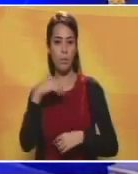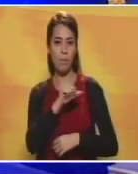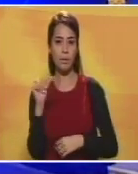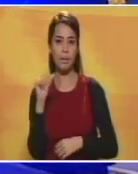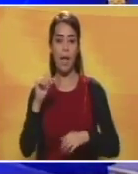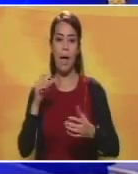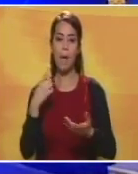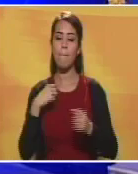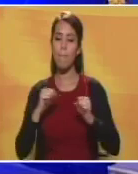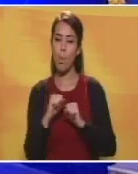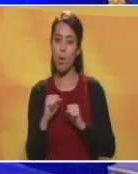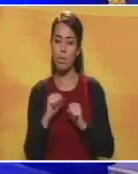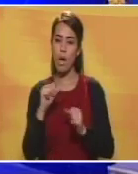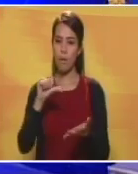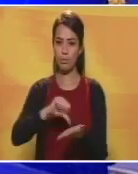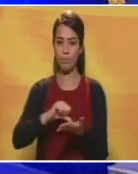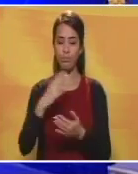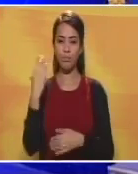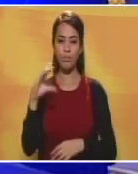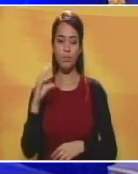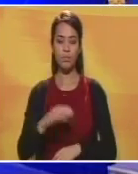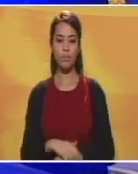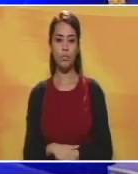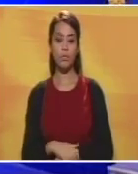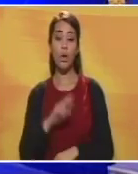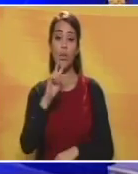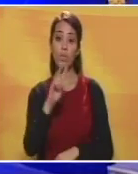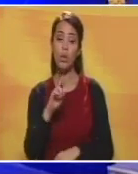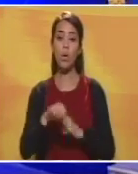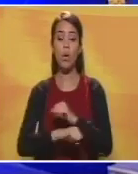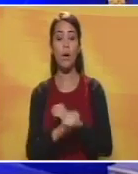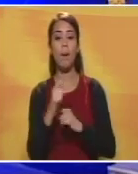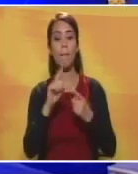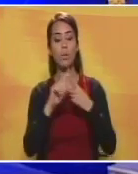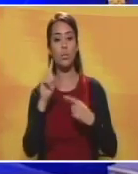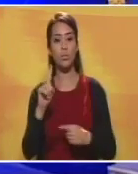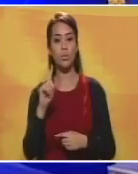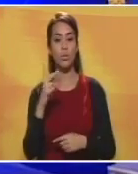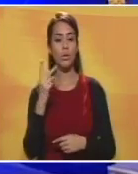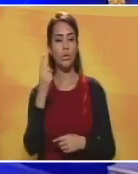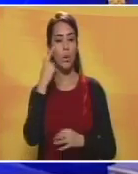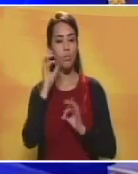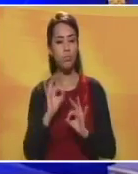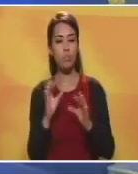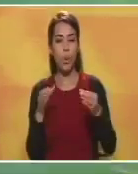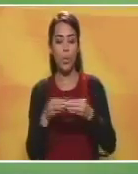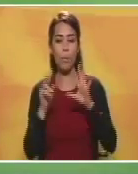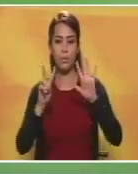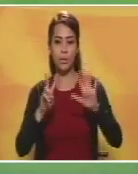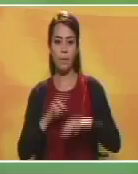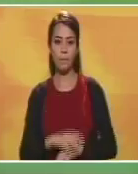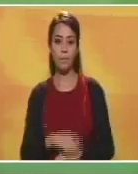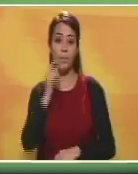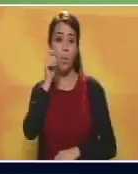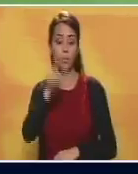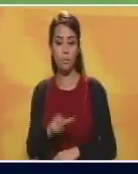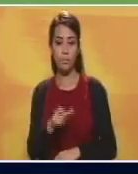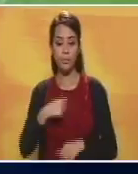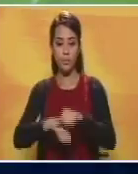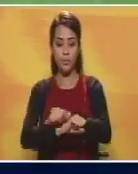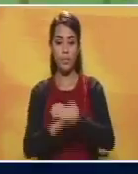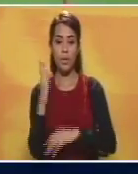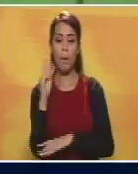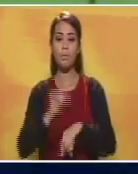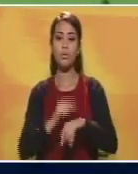Bogotá. Los rojinegros se alzaron en Caudare 2-1 y son segundos del grupo 7. Carlos Sierra adelantó a Lara